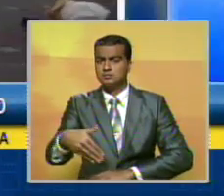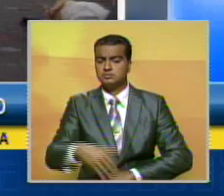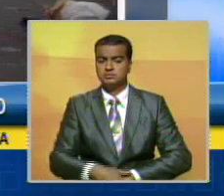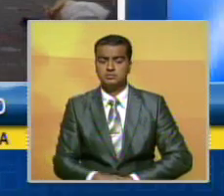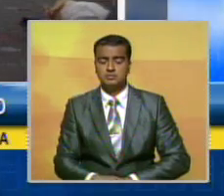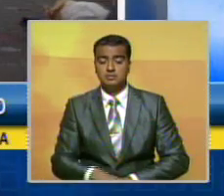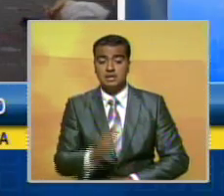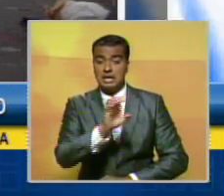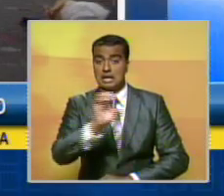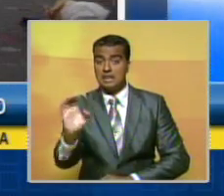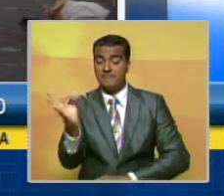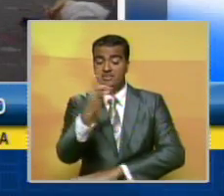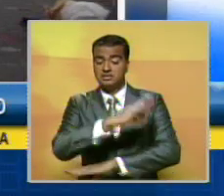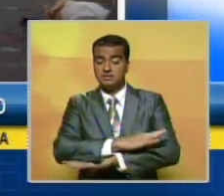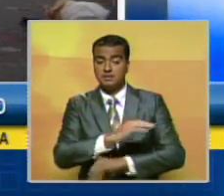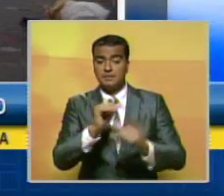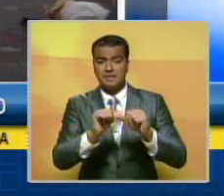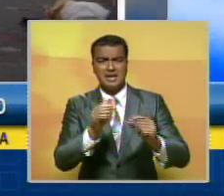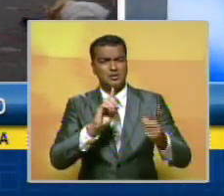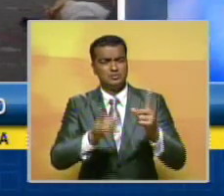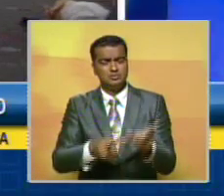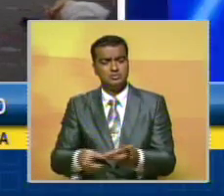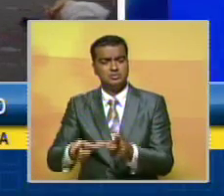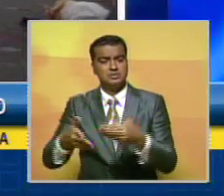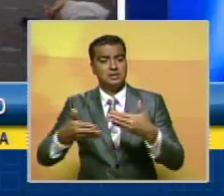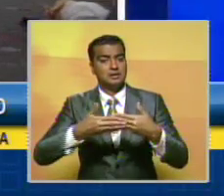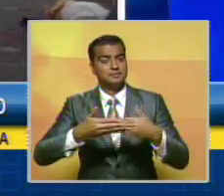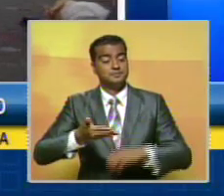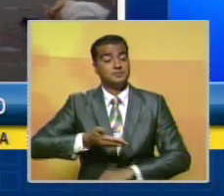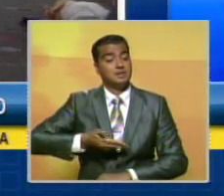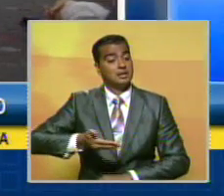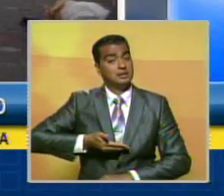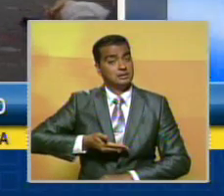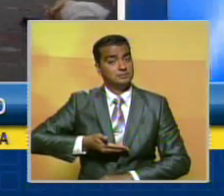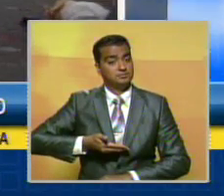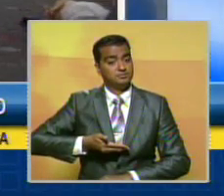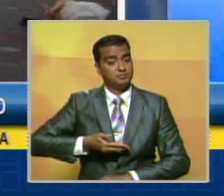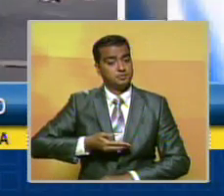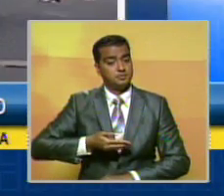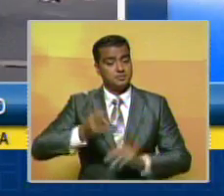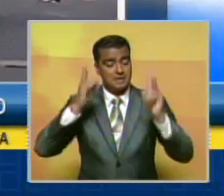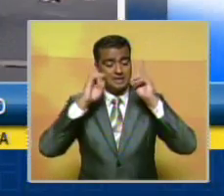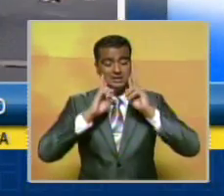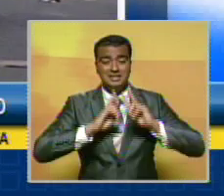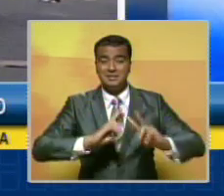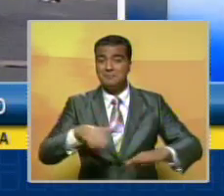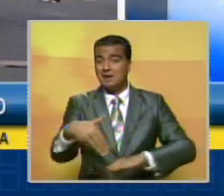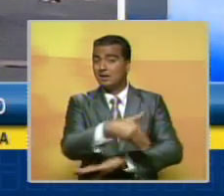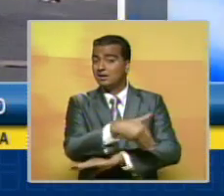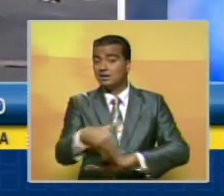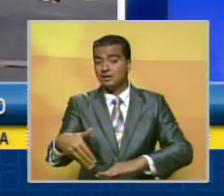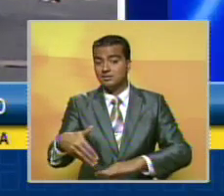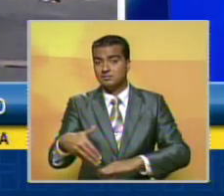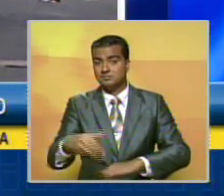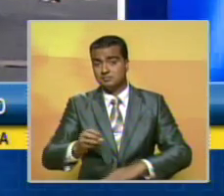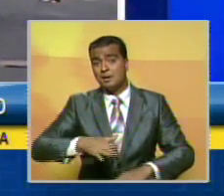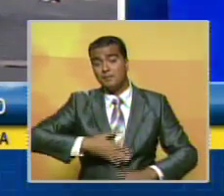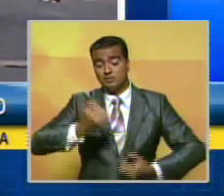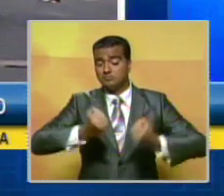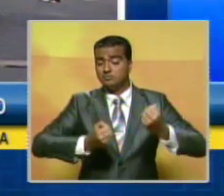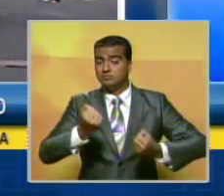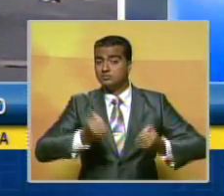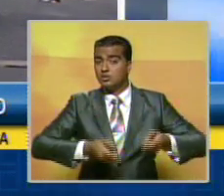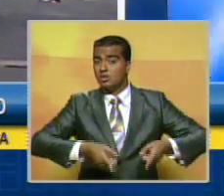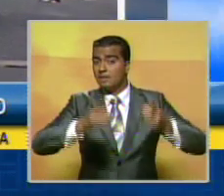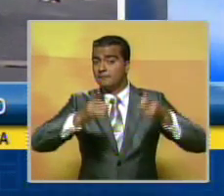en el este de Barquisimeto se mantienen algunas vías cerradas. La alcaldía de Iribarren remueve escombros y barricadas. En los sectores Vallehondo,